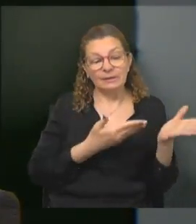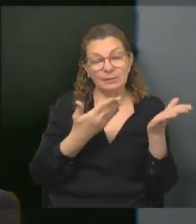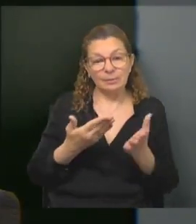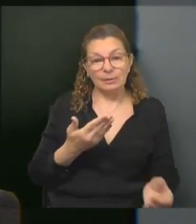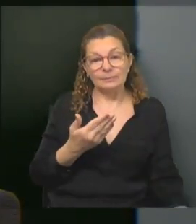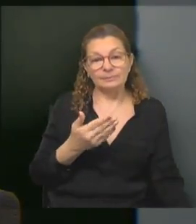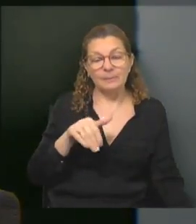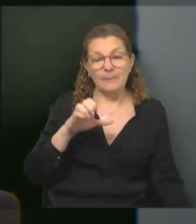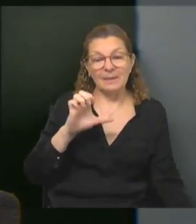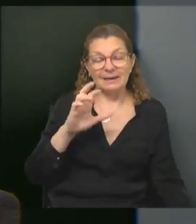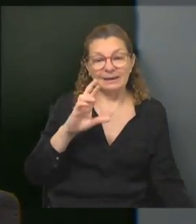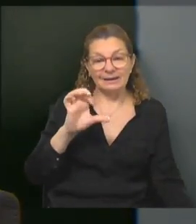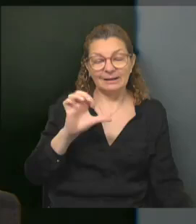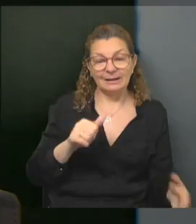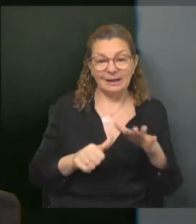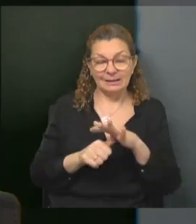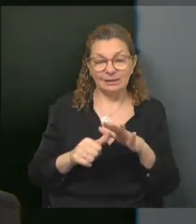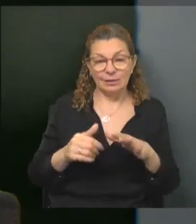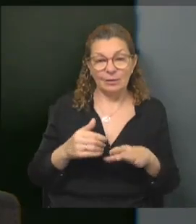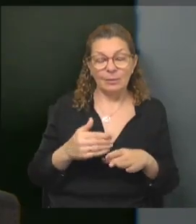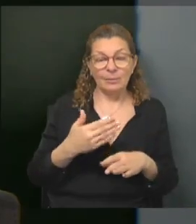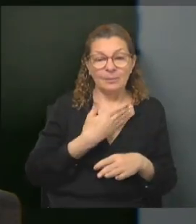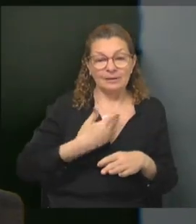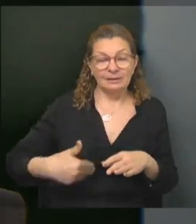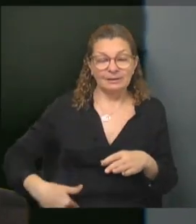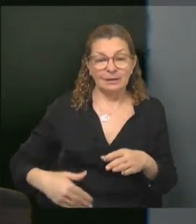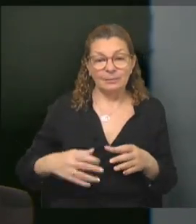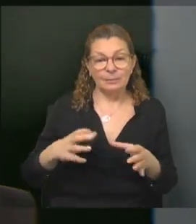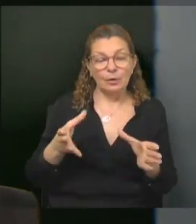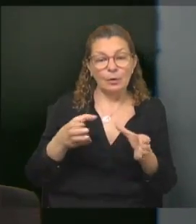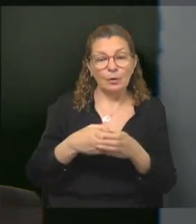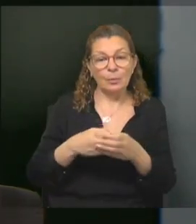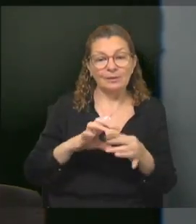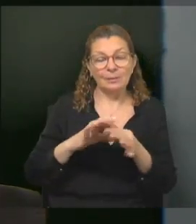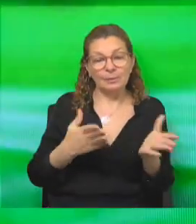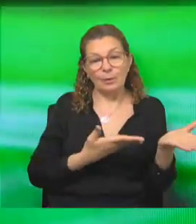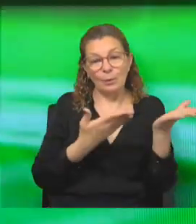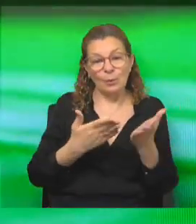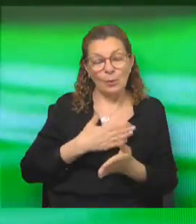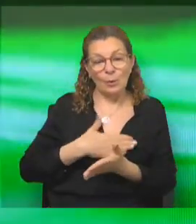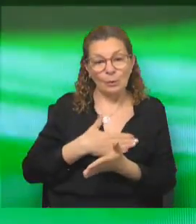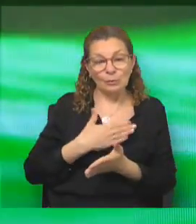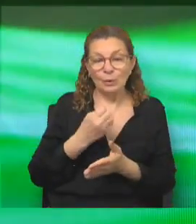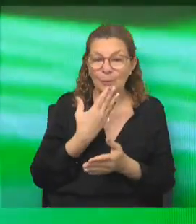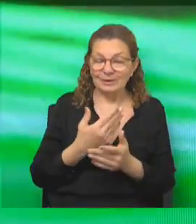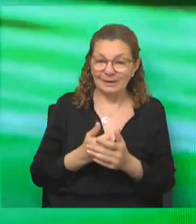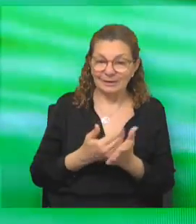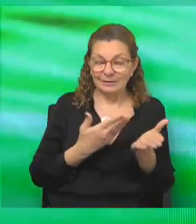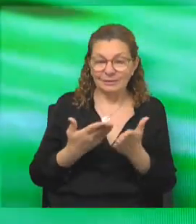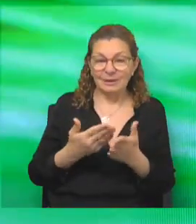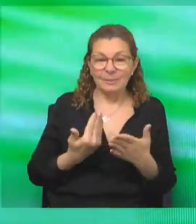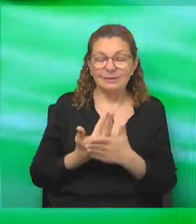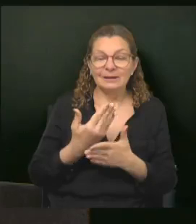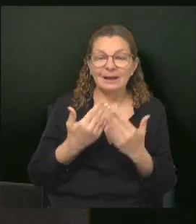estudio a Pablo mierez candidato presidencial por el partido independiente un gusto recibirte esta mañana qué tal Pilar un gusto gracias por la